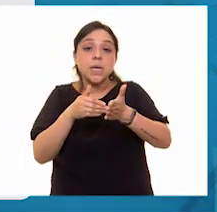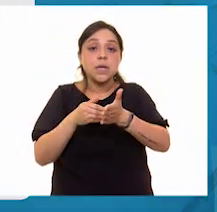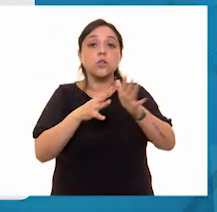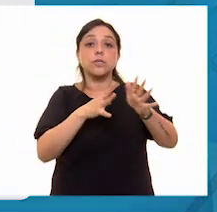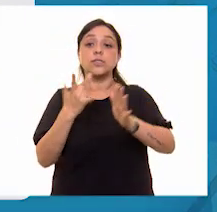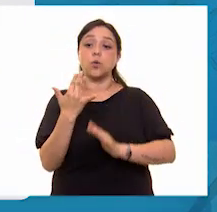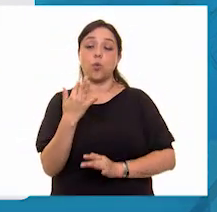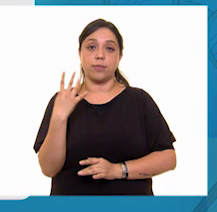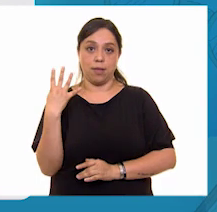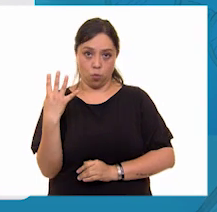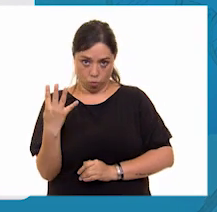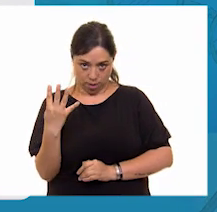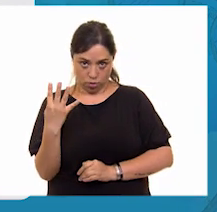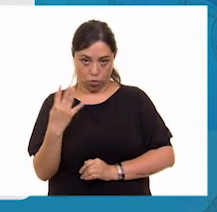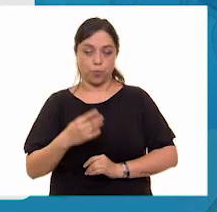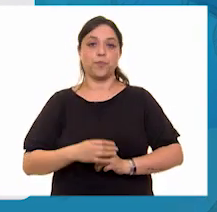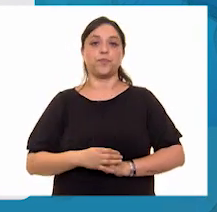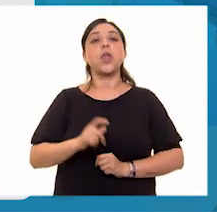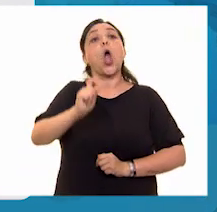1954.